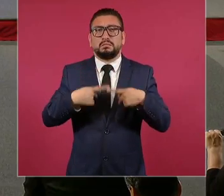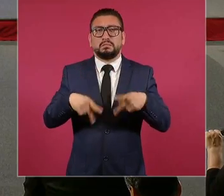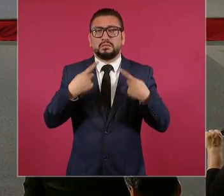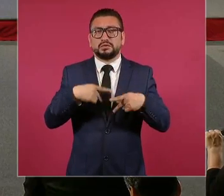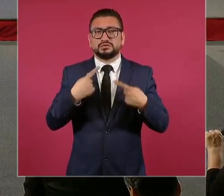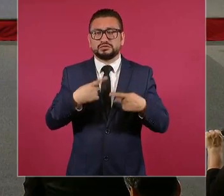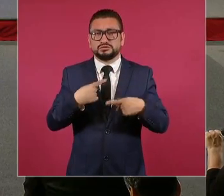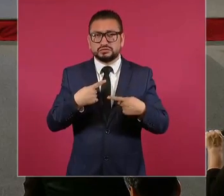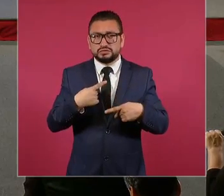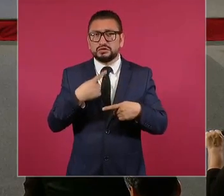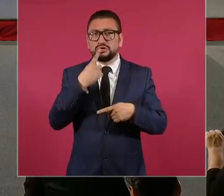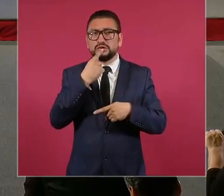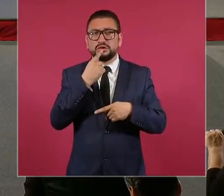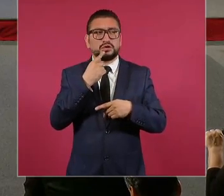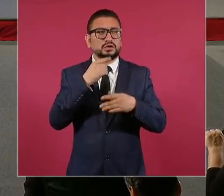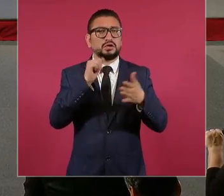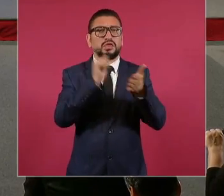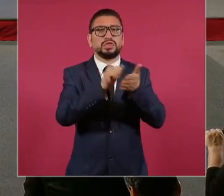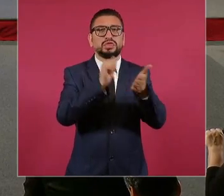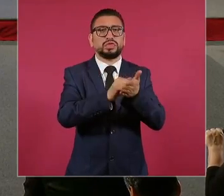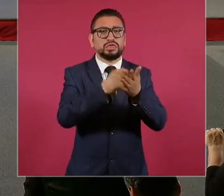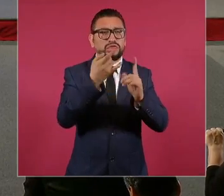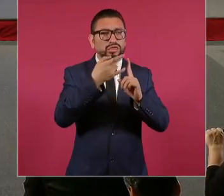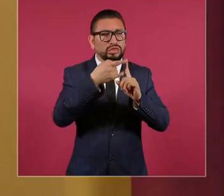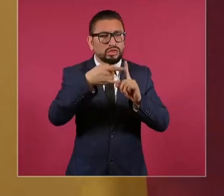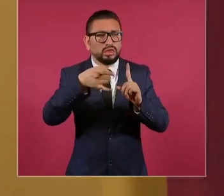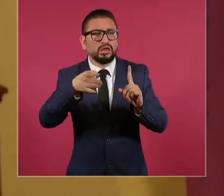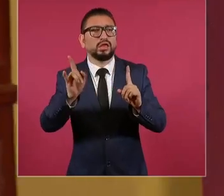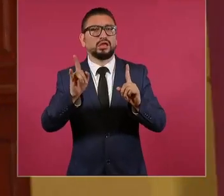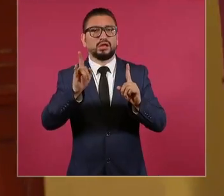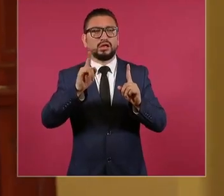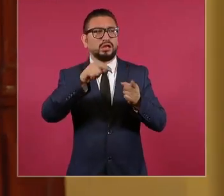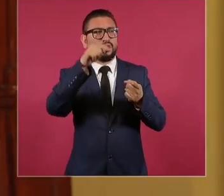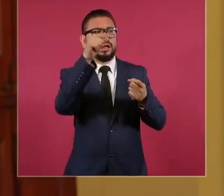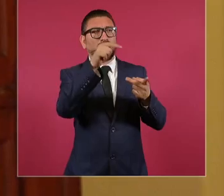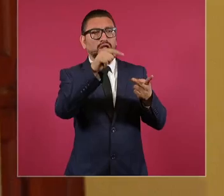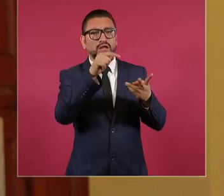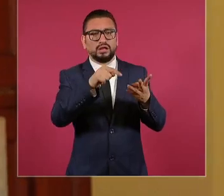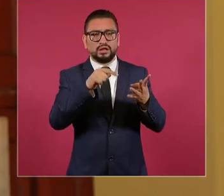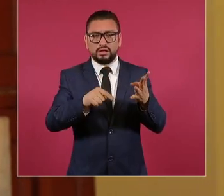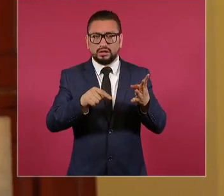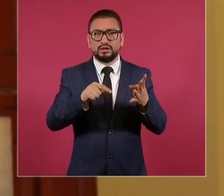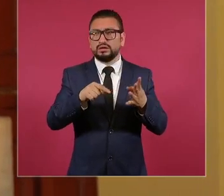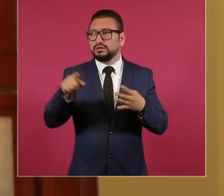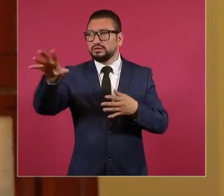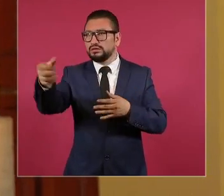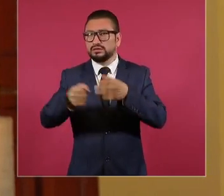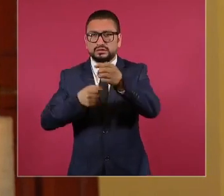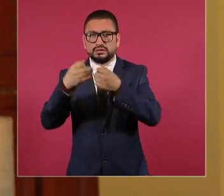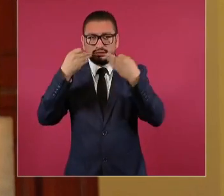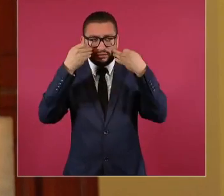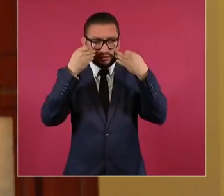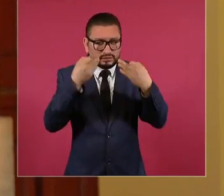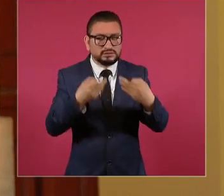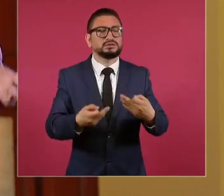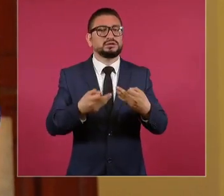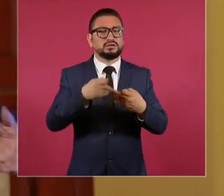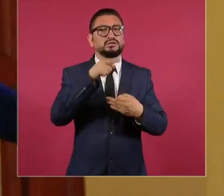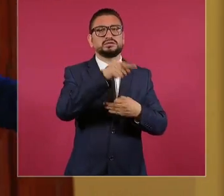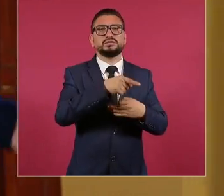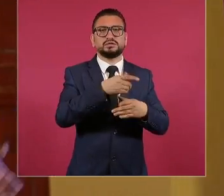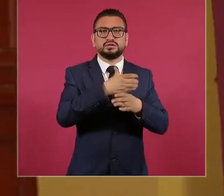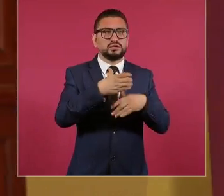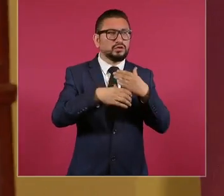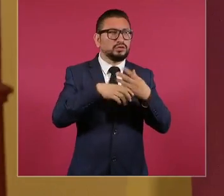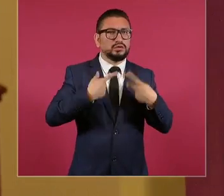un inmueble, tocaran la puerta, nombraran a sus testigos ingresando al lugar donde encontraron los